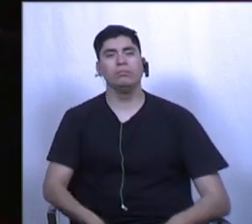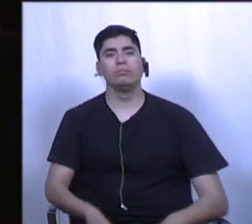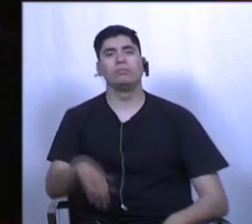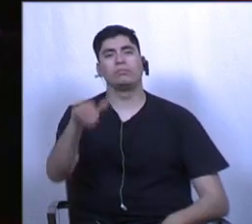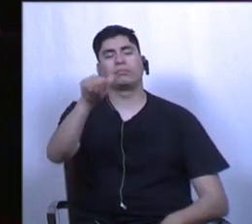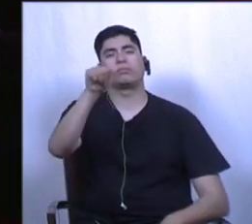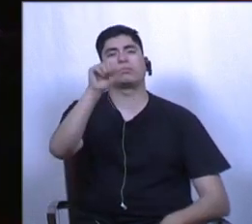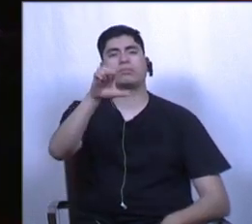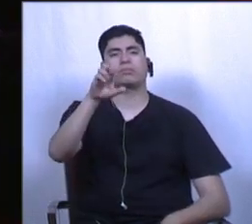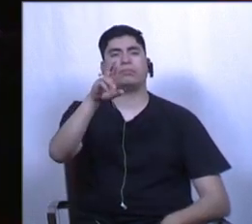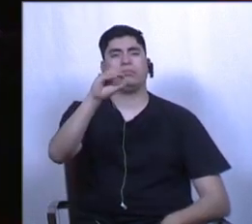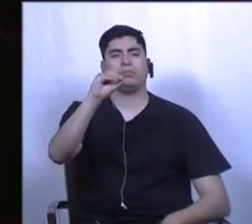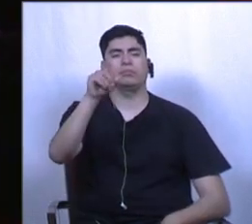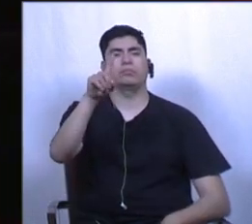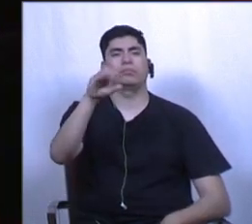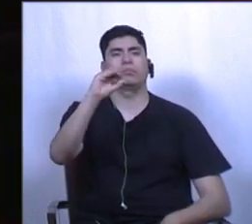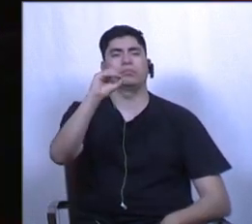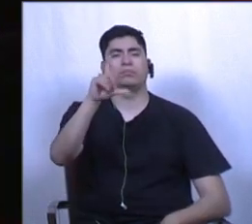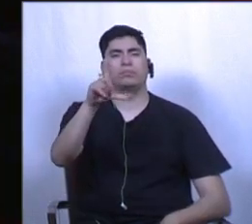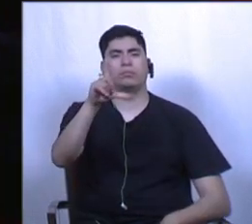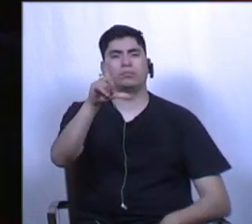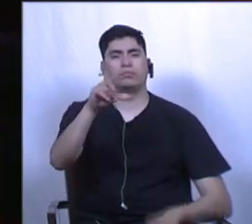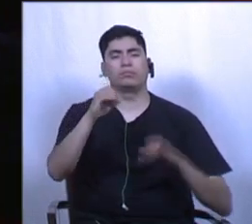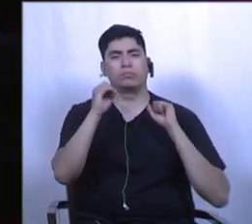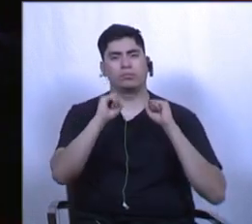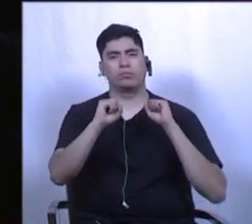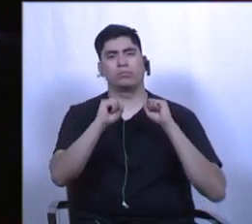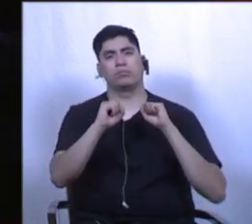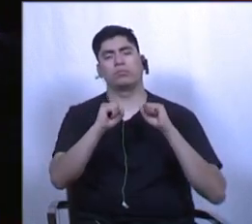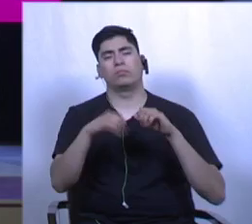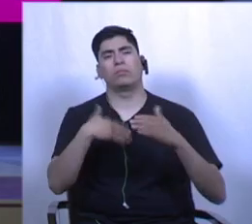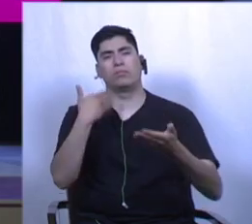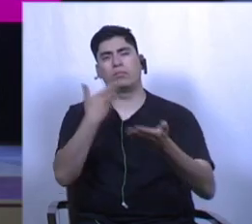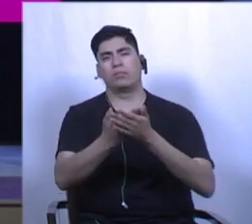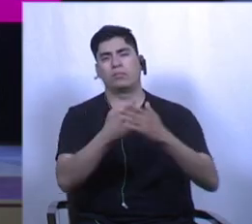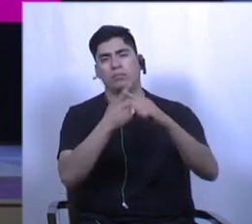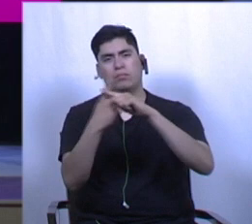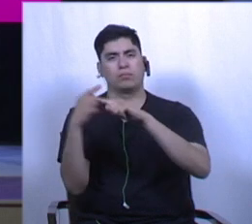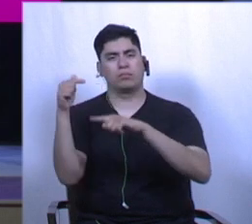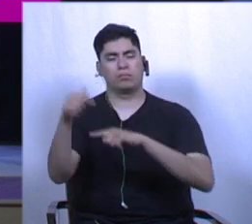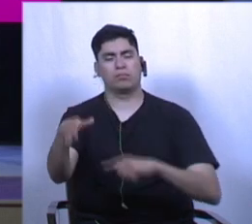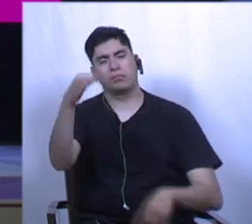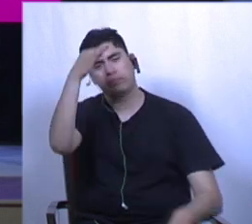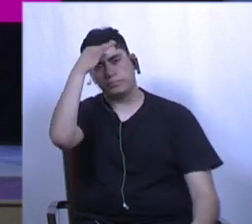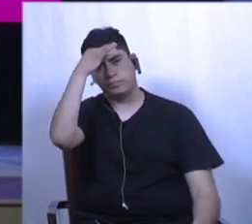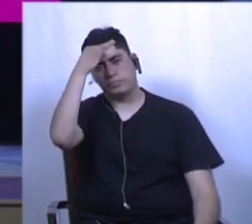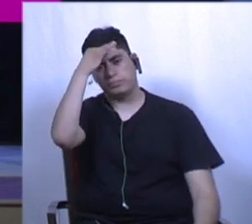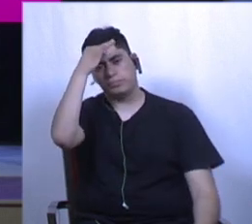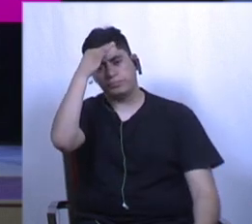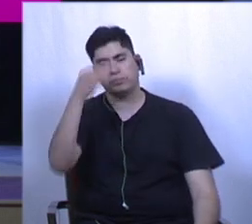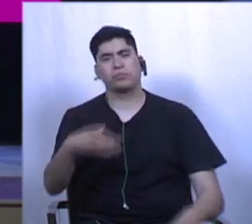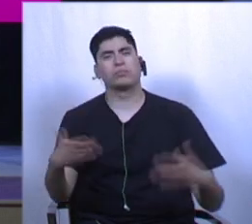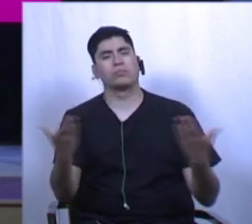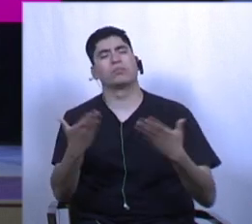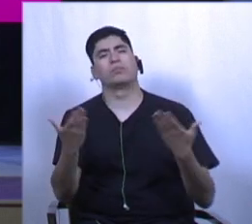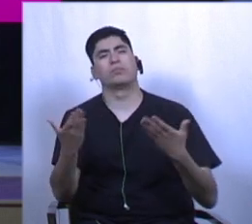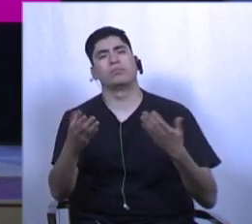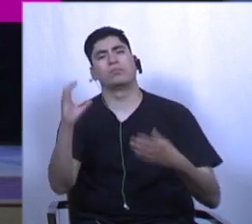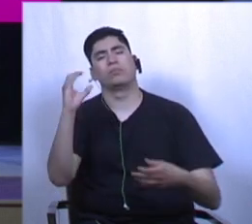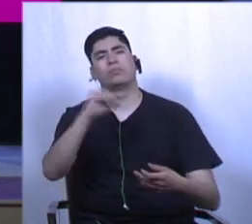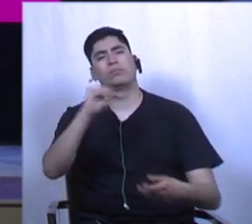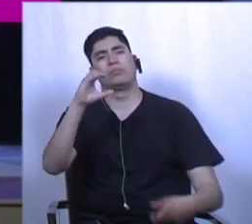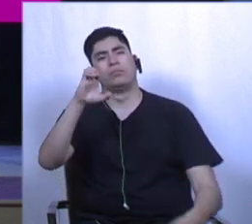aerosol y nos puede contribuir a esta enfermedad. También de esta misma teoría se puede evaluar cómo el océano contribuye a